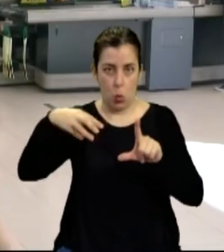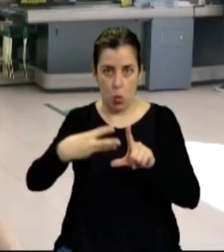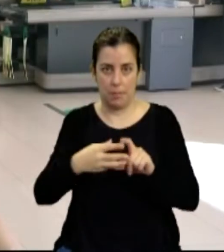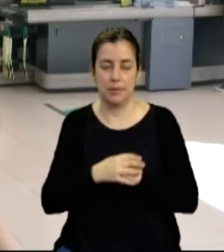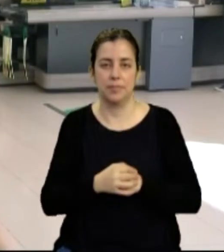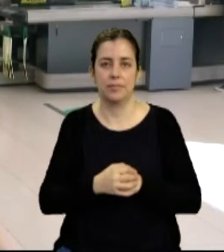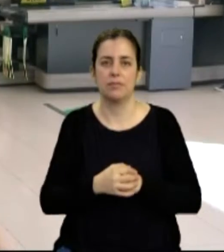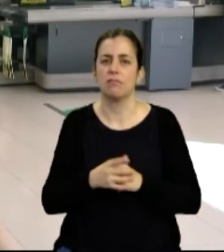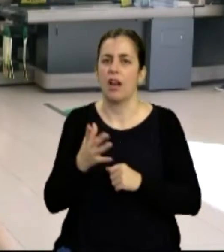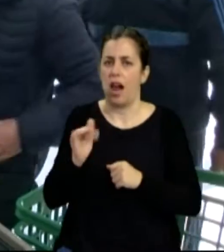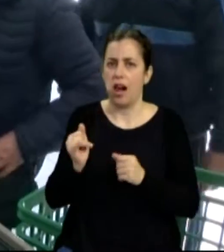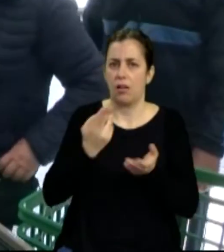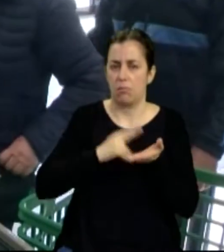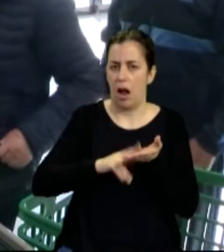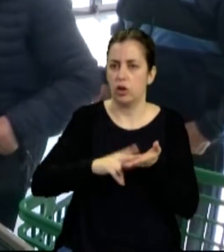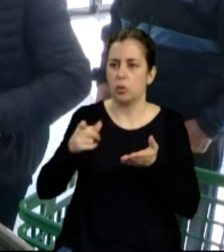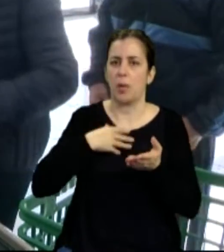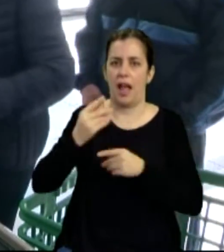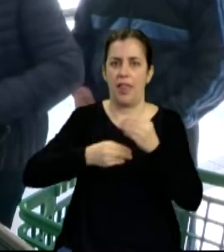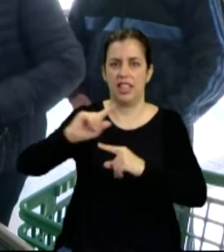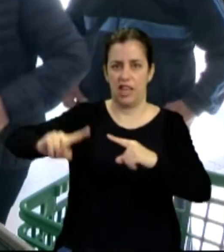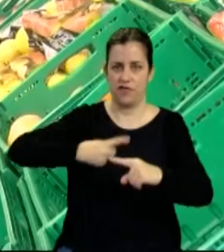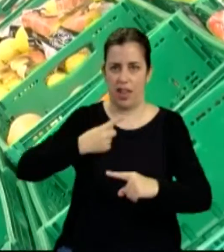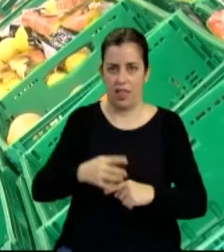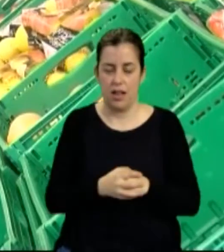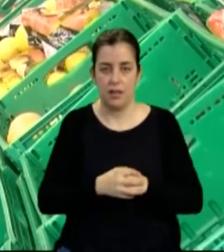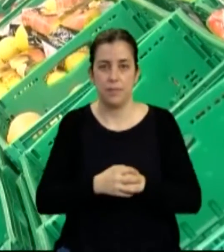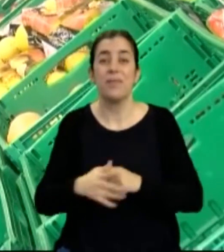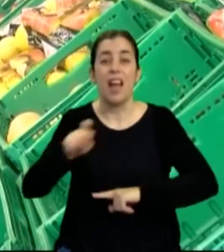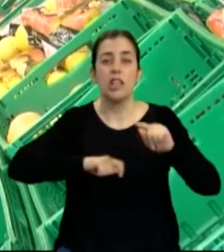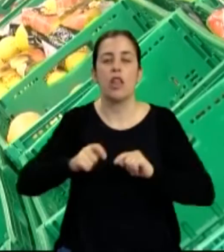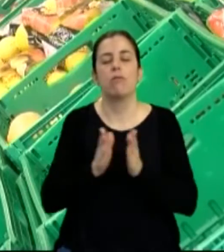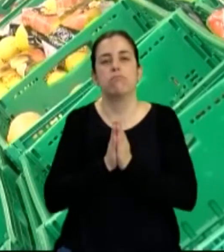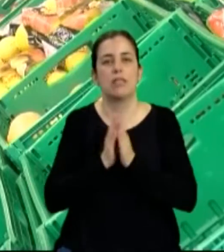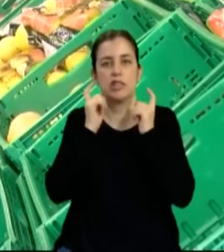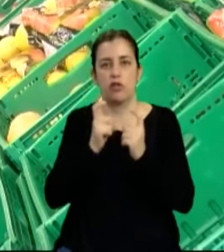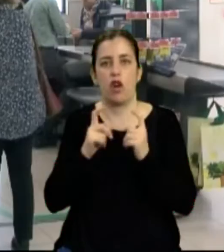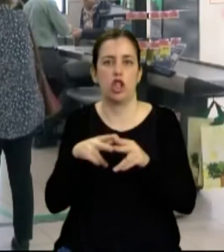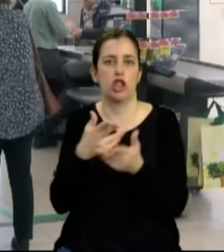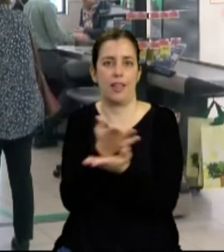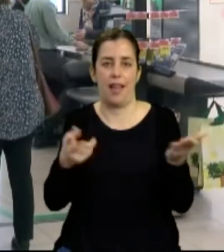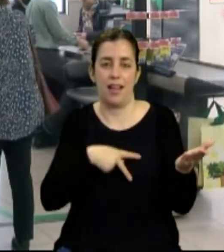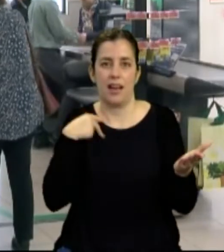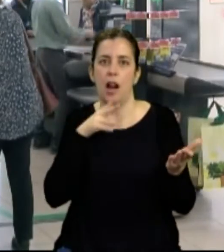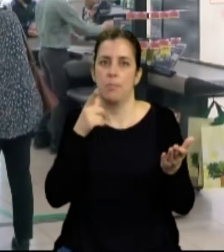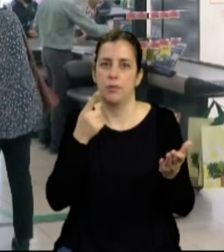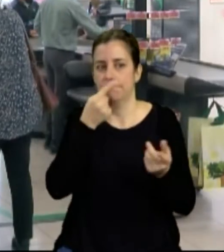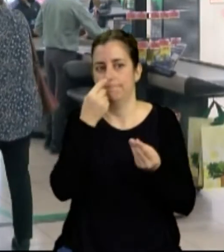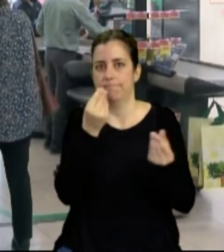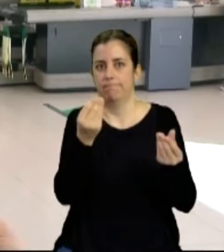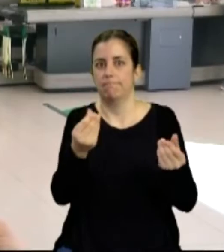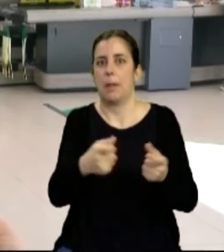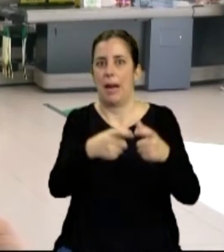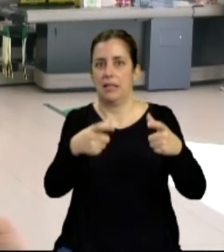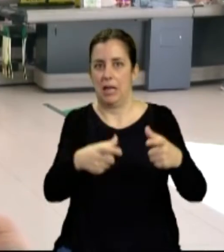cuales se pueden hacer transferencias. Desde la asociación solicitan un esfuerzo a toda la sociedad, ya que prevén que la demanda va en aumento. Hay mucha gente